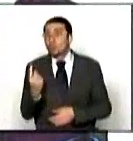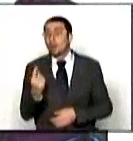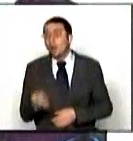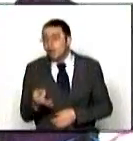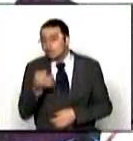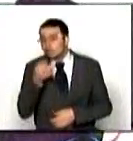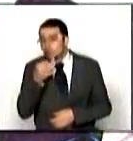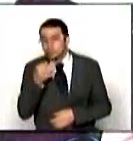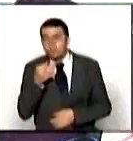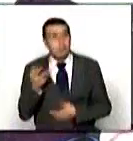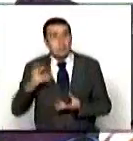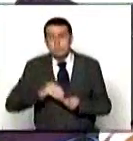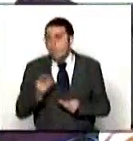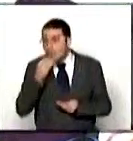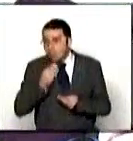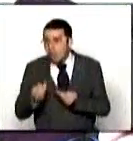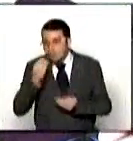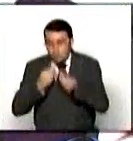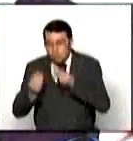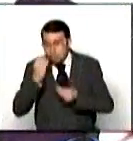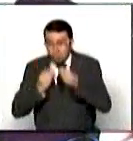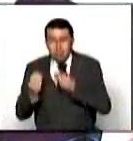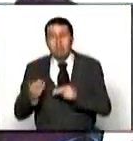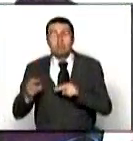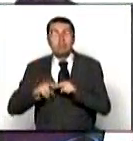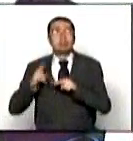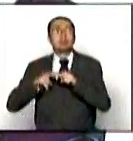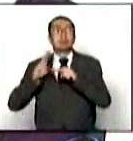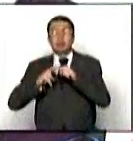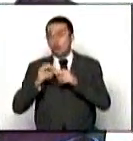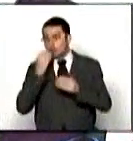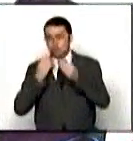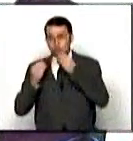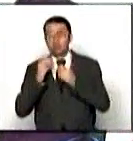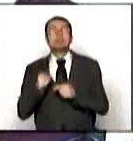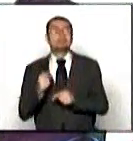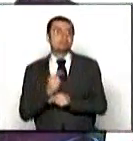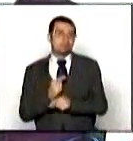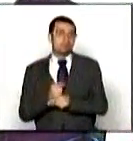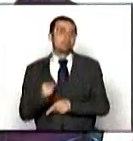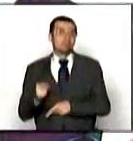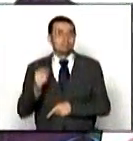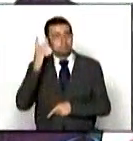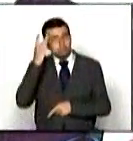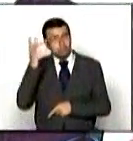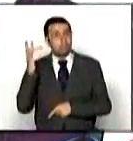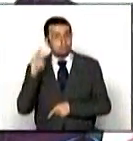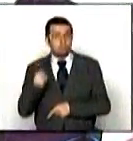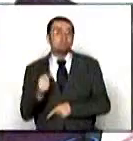uno de esos alimentos y no puede parar, y es porque el cerebro se pone de una manera adictiva. Hoy vemos de que el